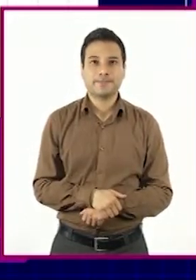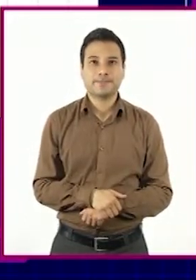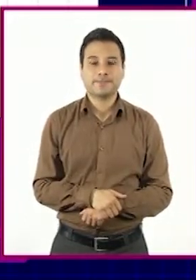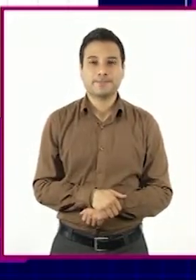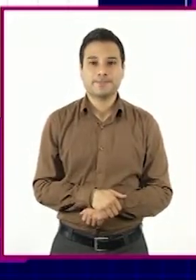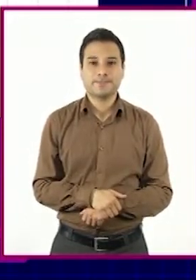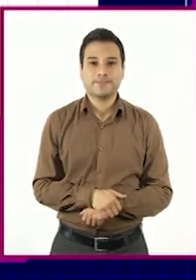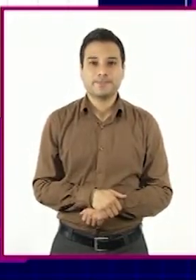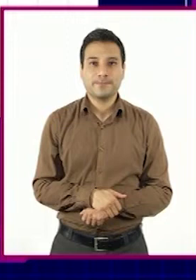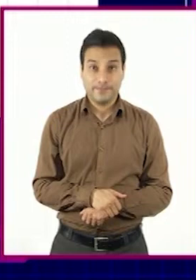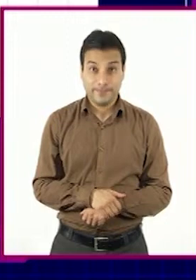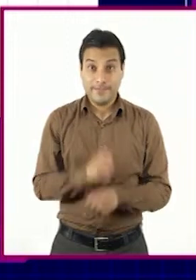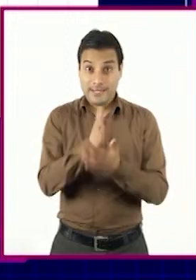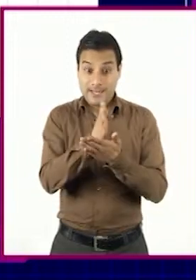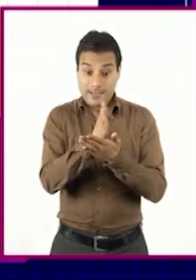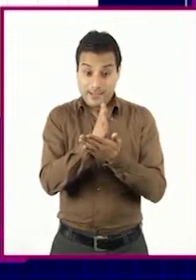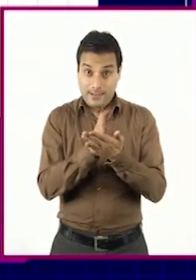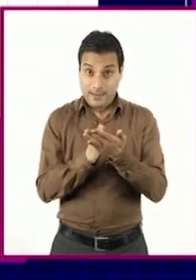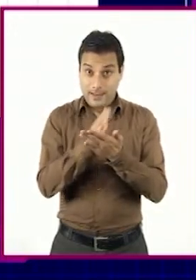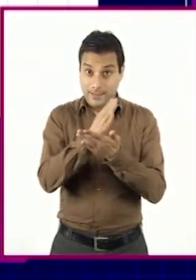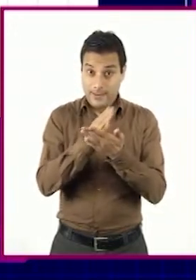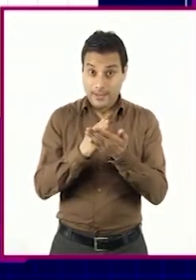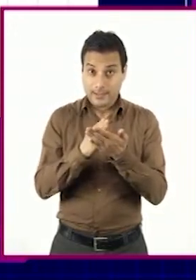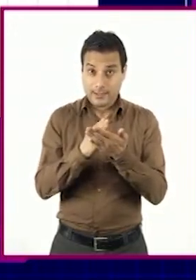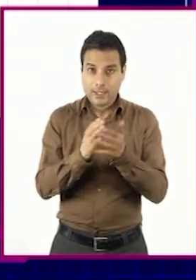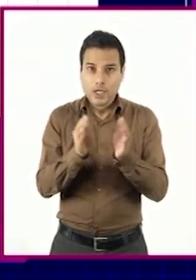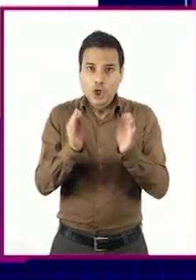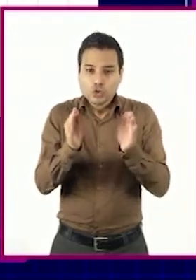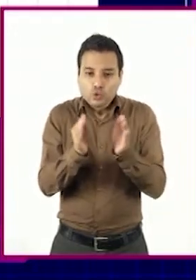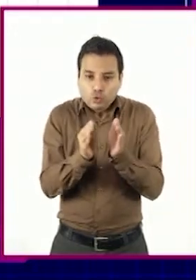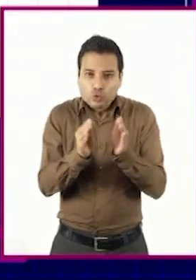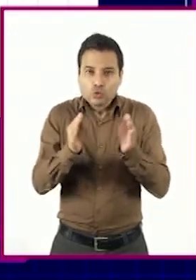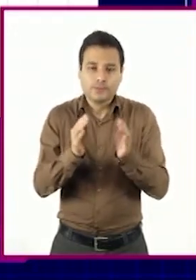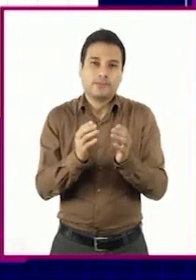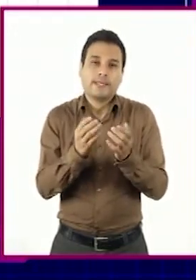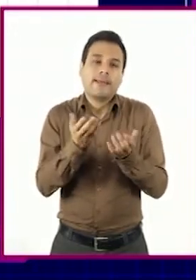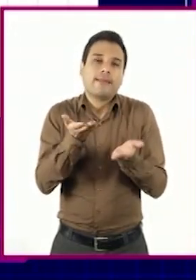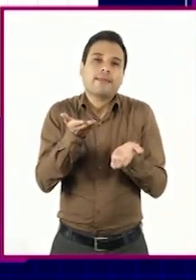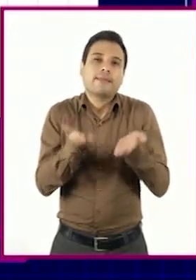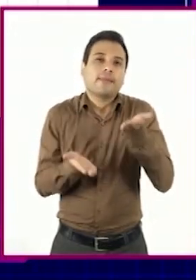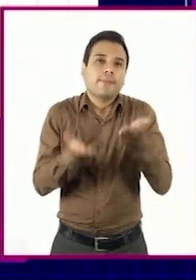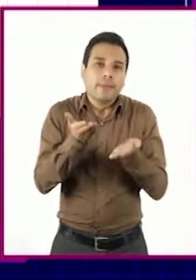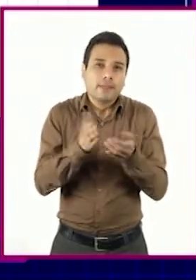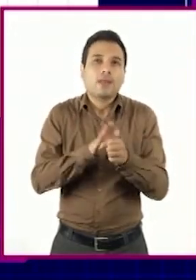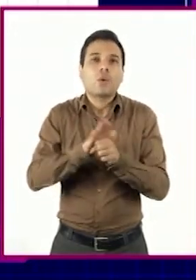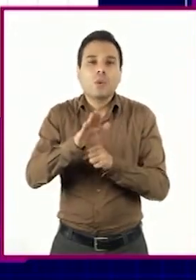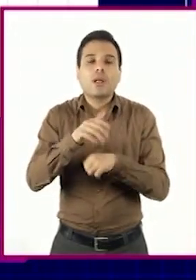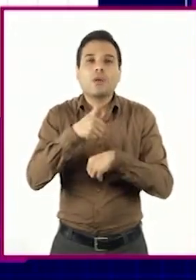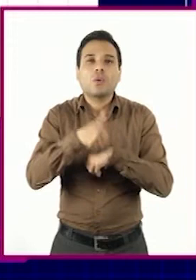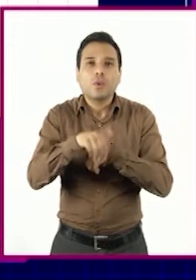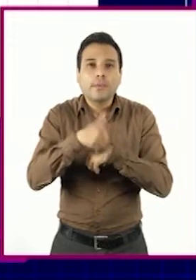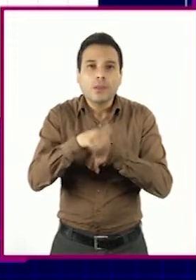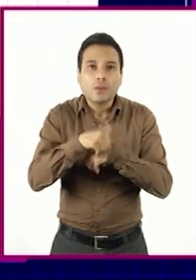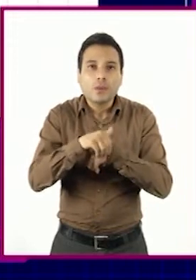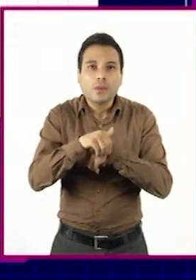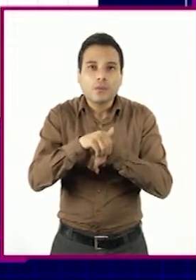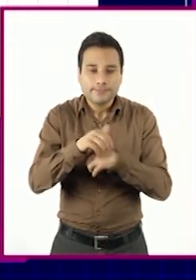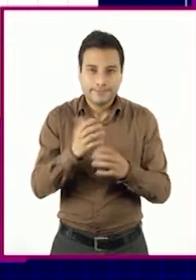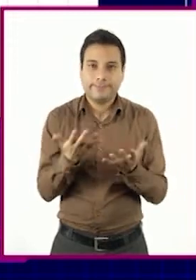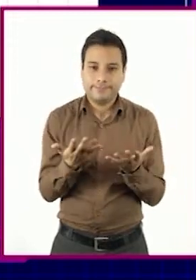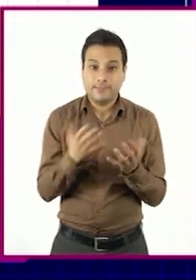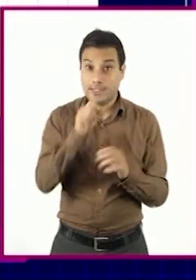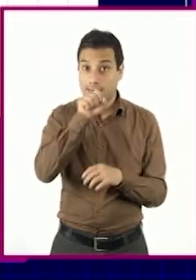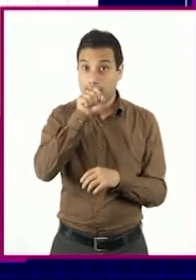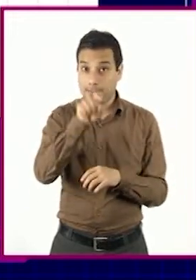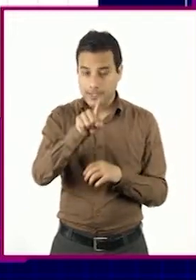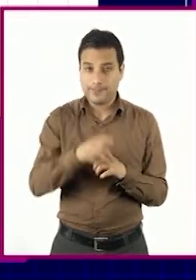una rebanada en una gráfica es proporcional al porcentaje que representa. También, al observar una